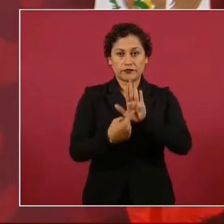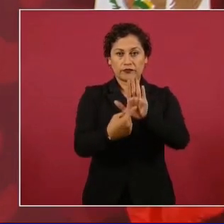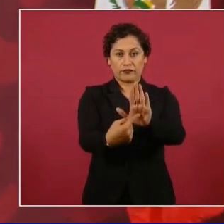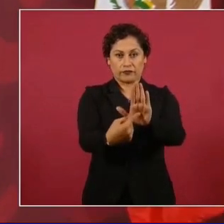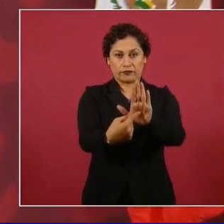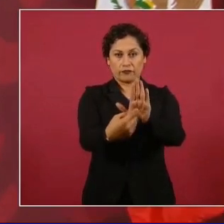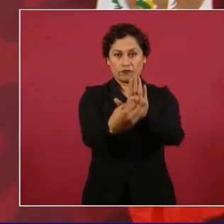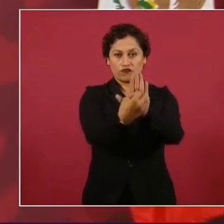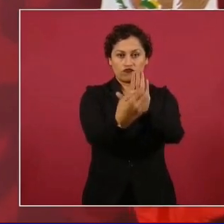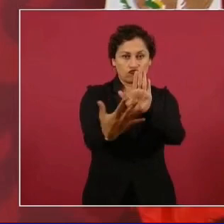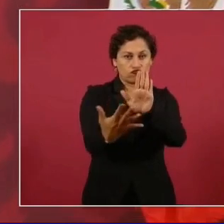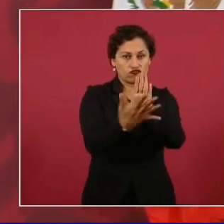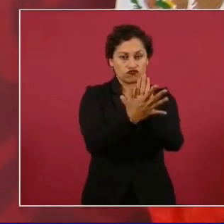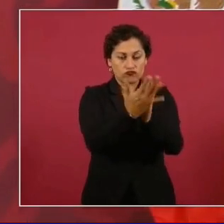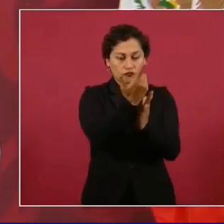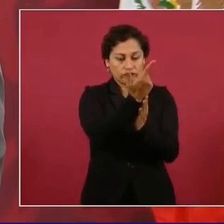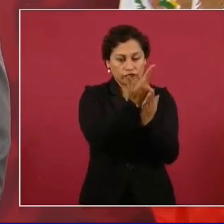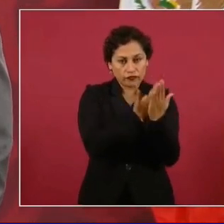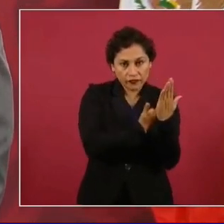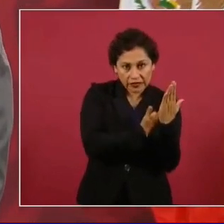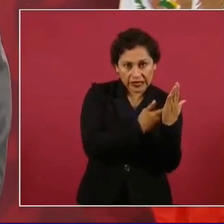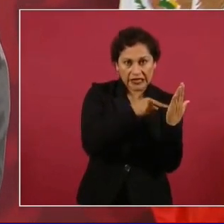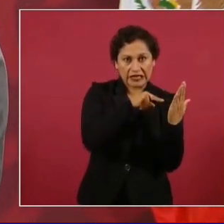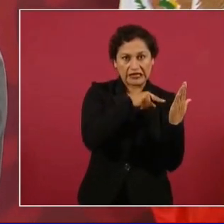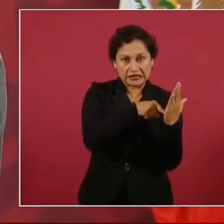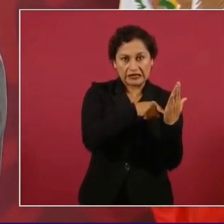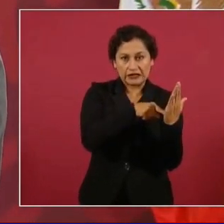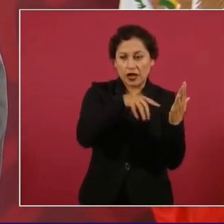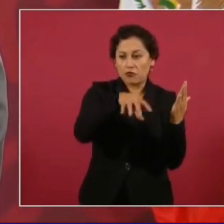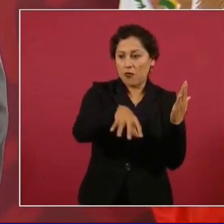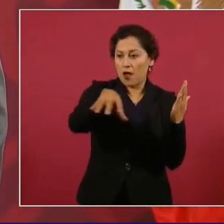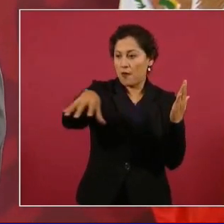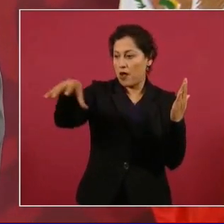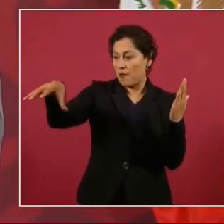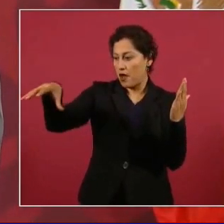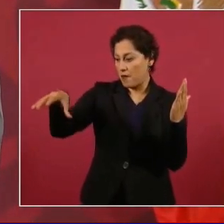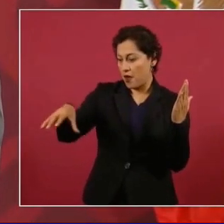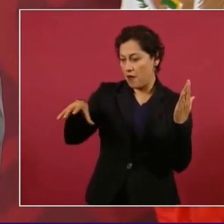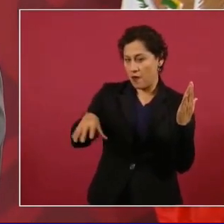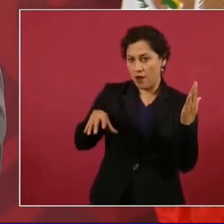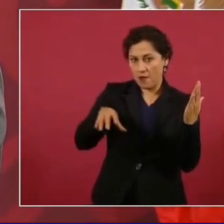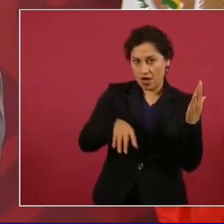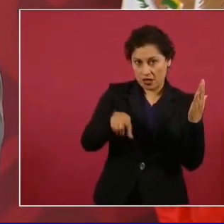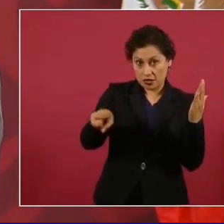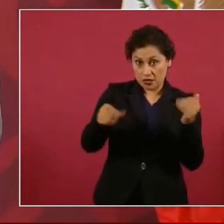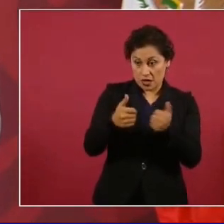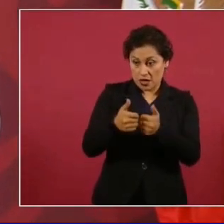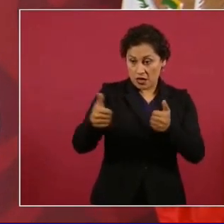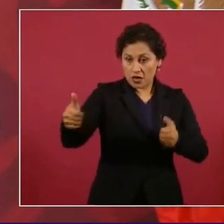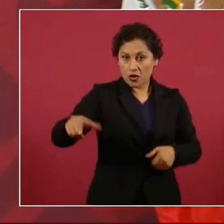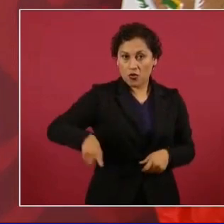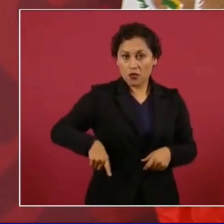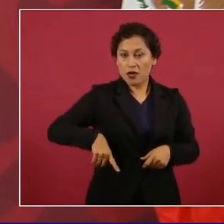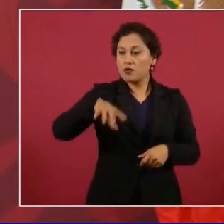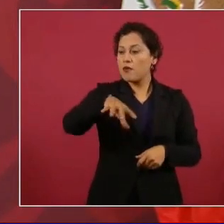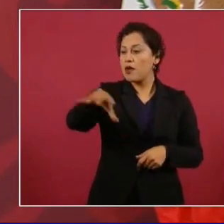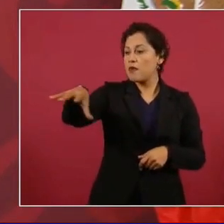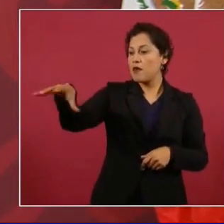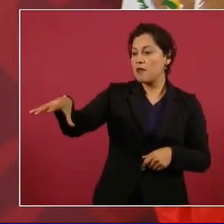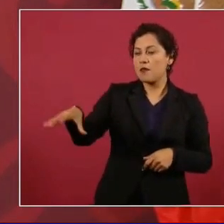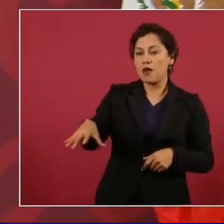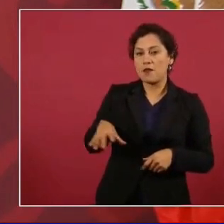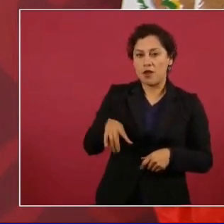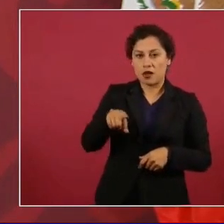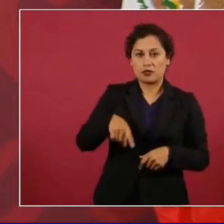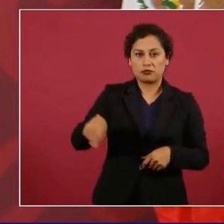la lista de todos estos organismos autónomos, entre comillas, porque también eso